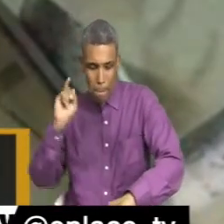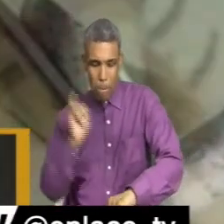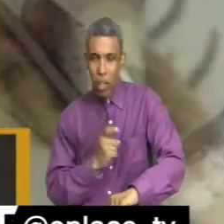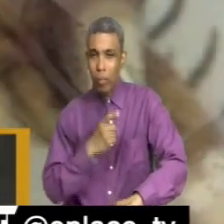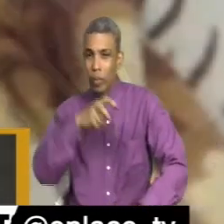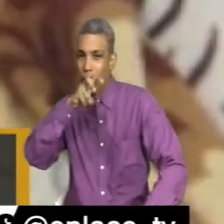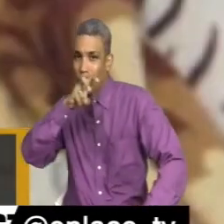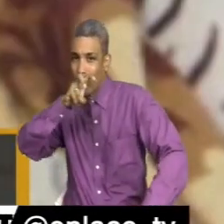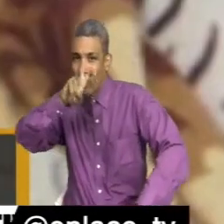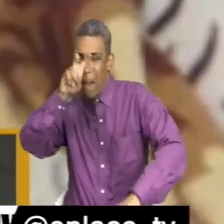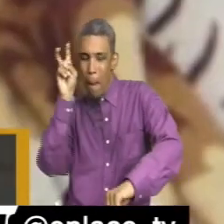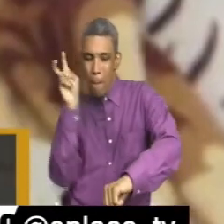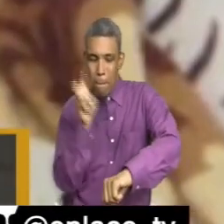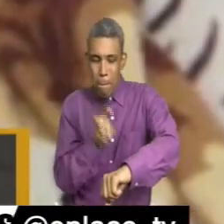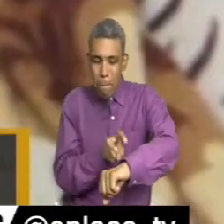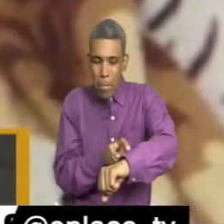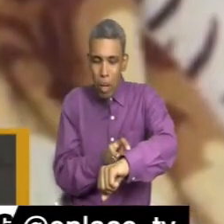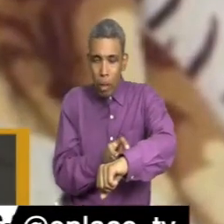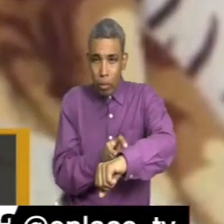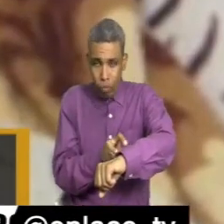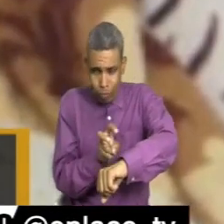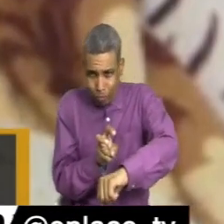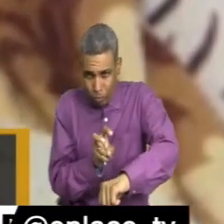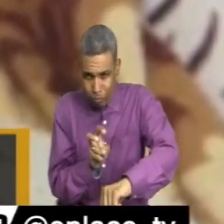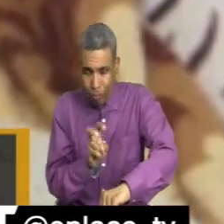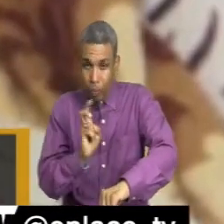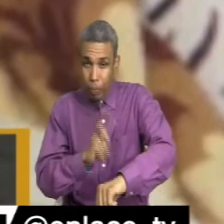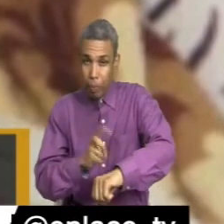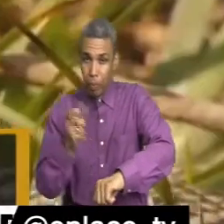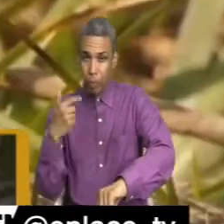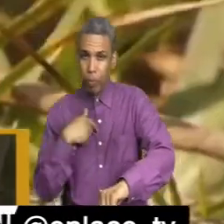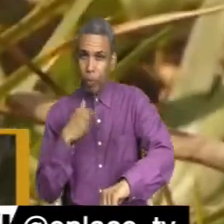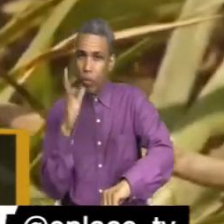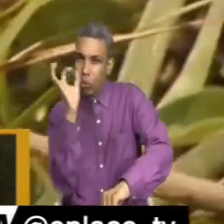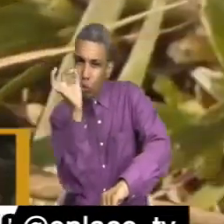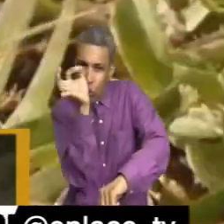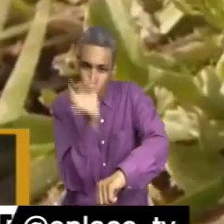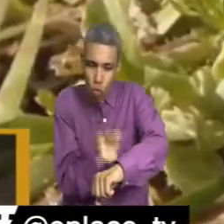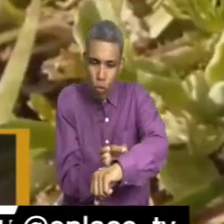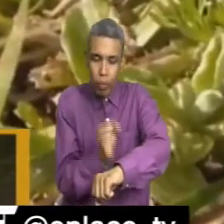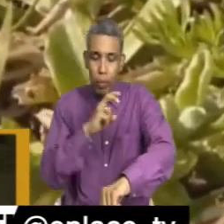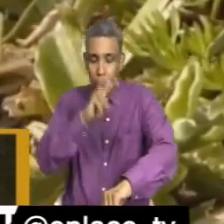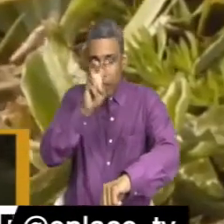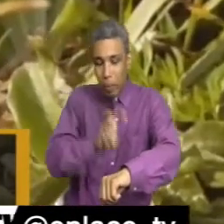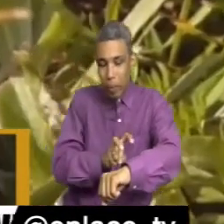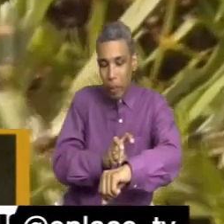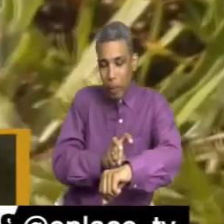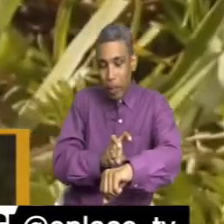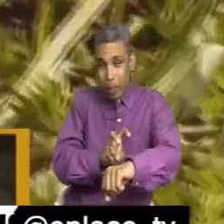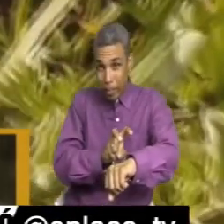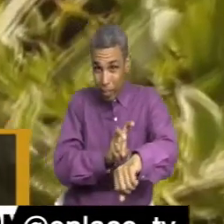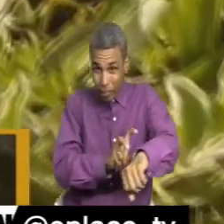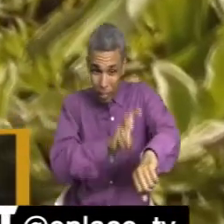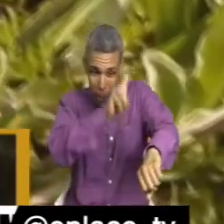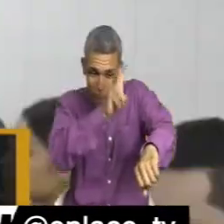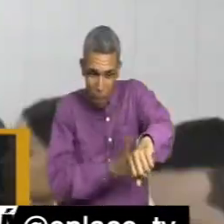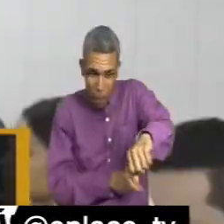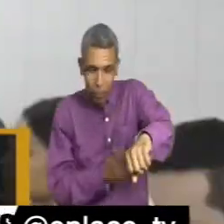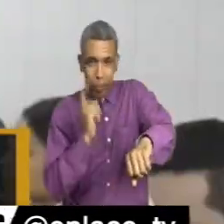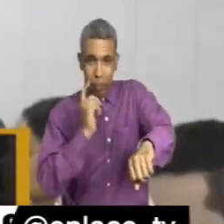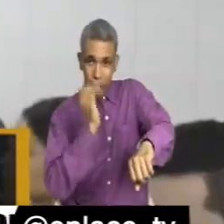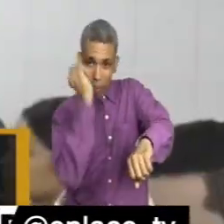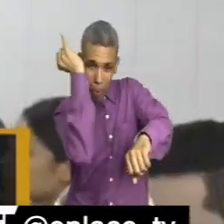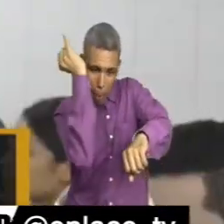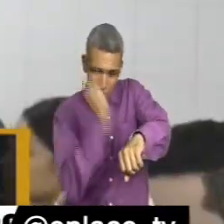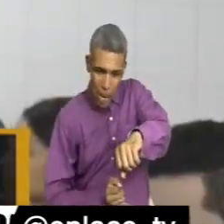un rozamiento porque se ve como un hilo donde pasa el colmillo. Se inicia el